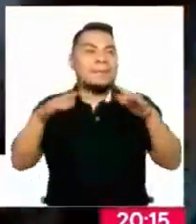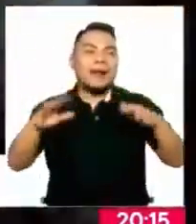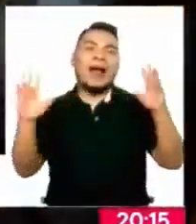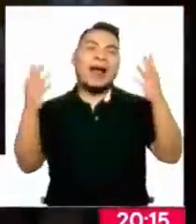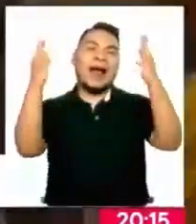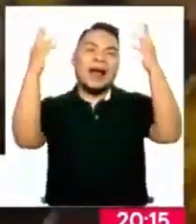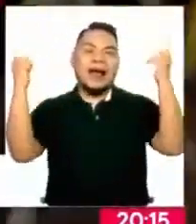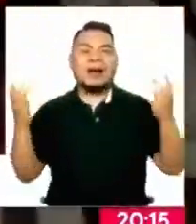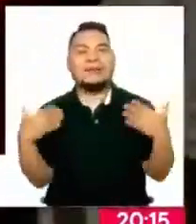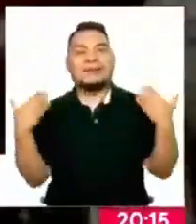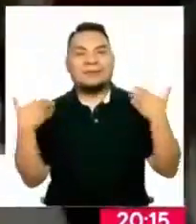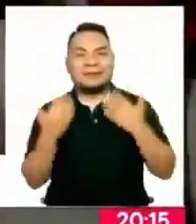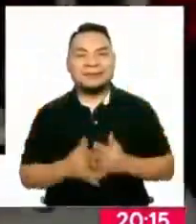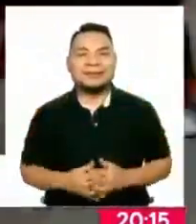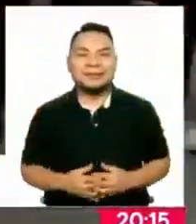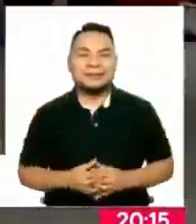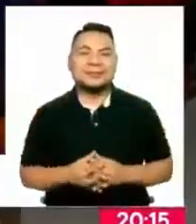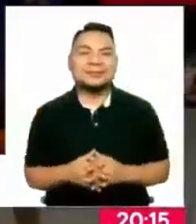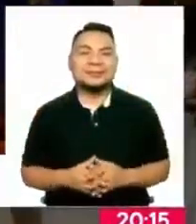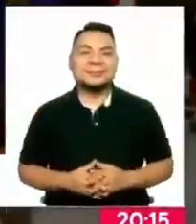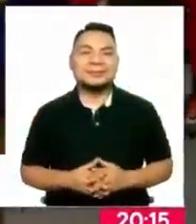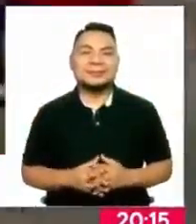celebran.